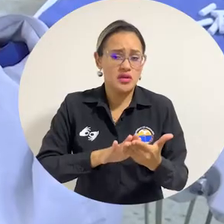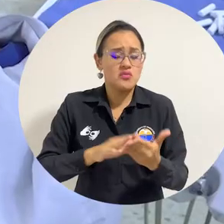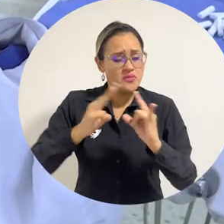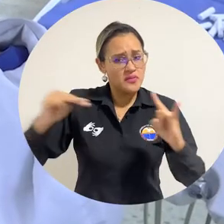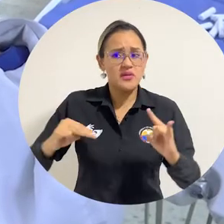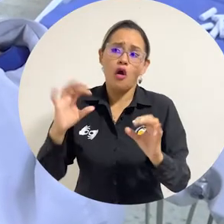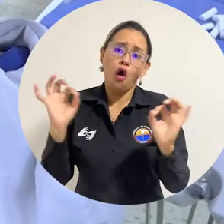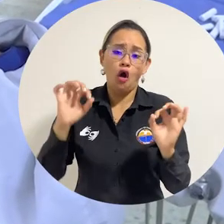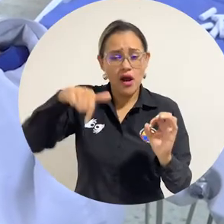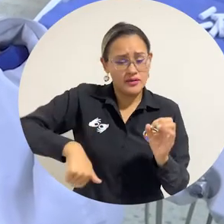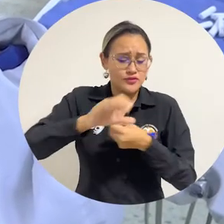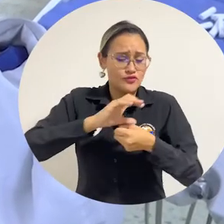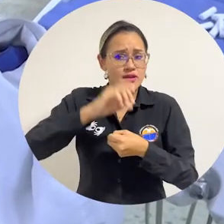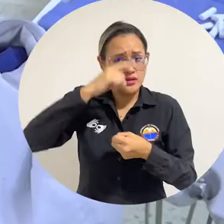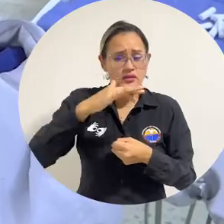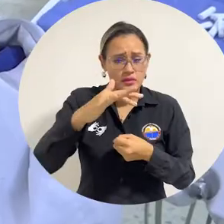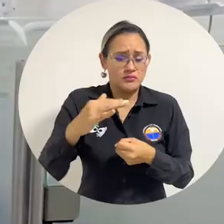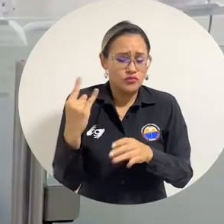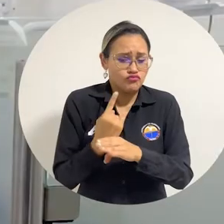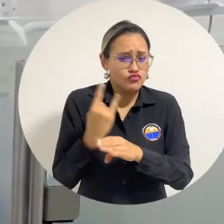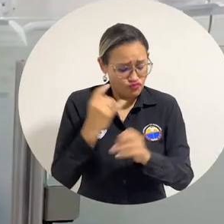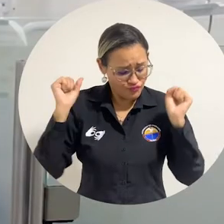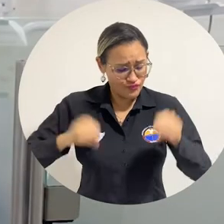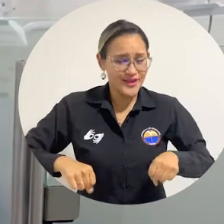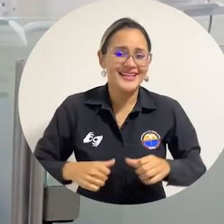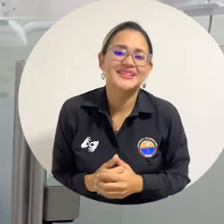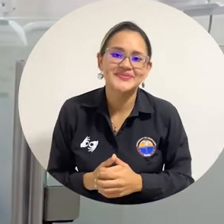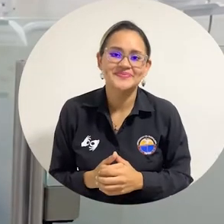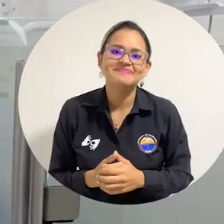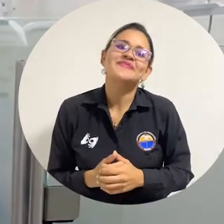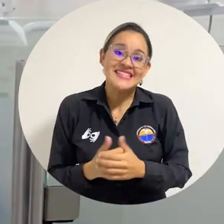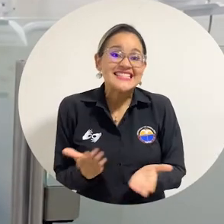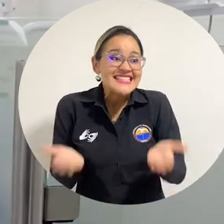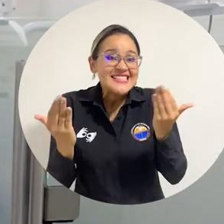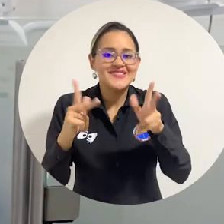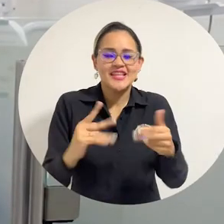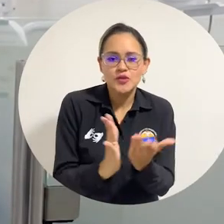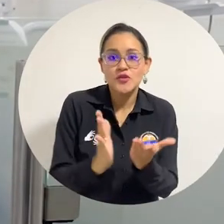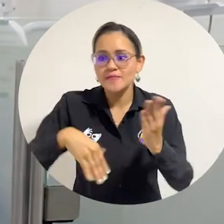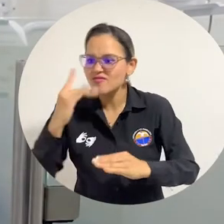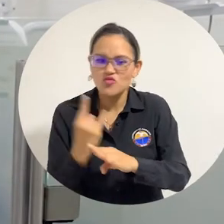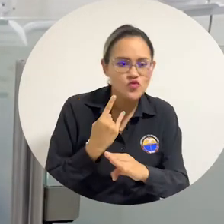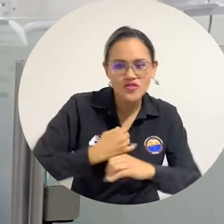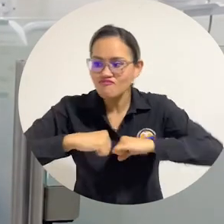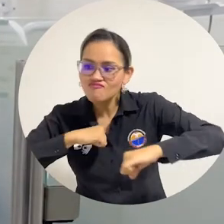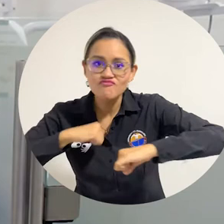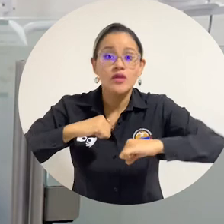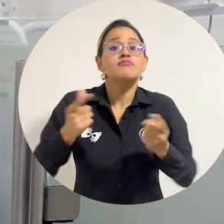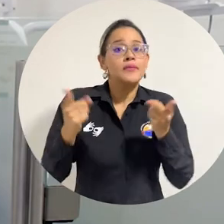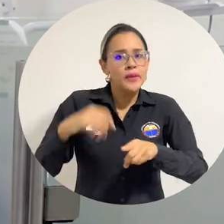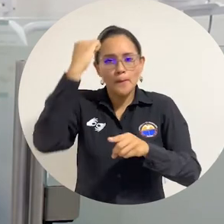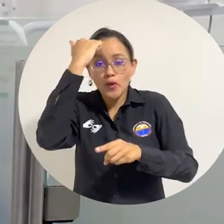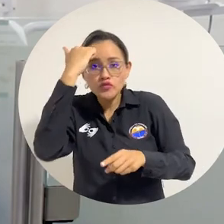la comunidad universitaria y la ciudadanía en general. Hemos optimizado los tiempos de trabajo de nuestros estudiantes y adicionalmente los